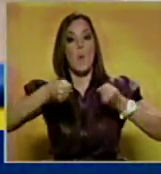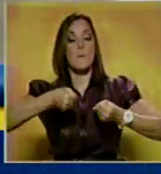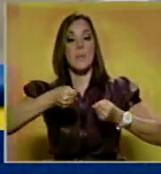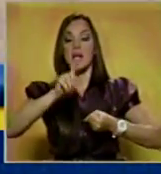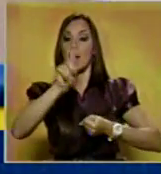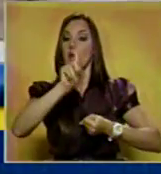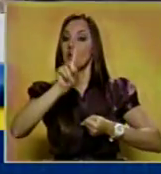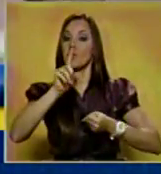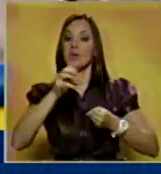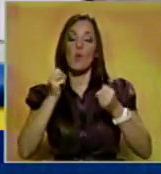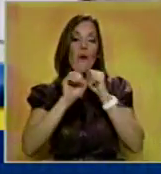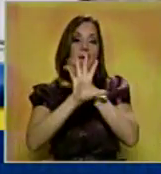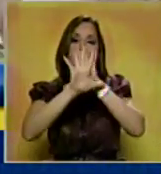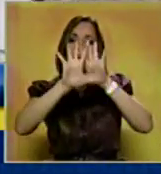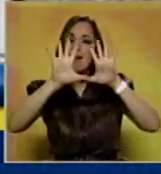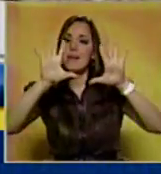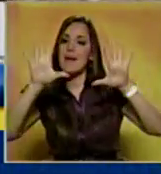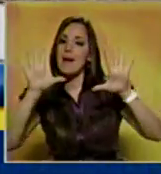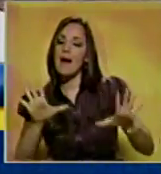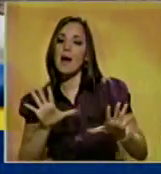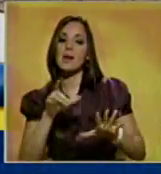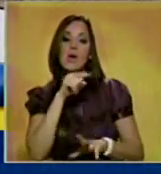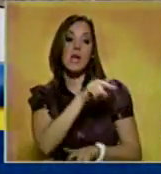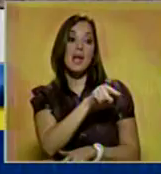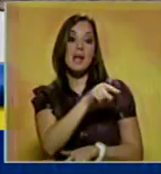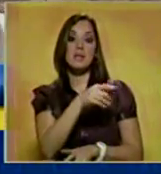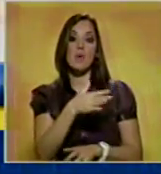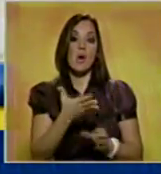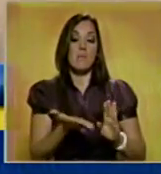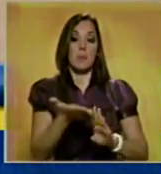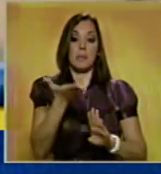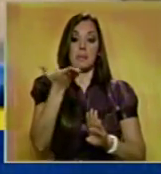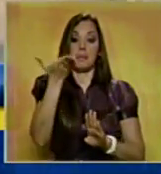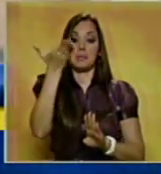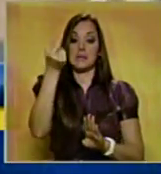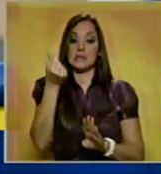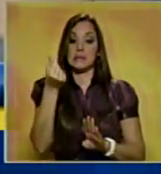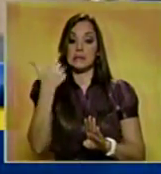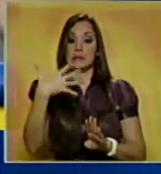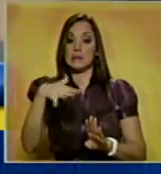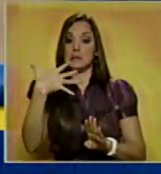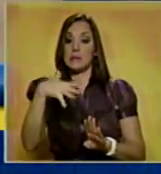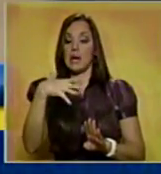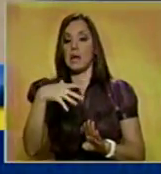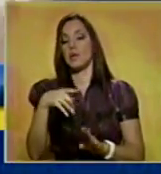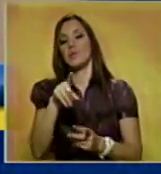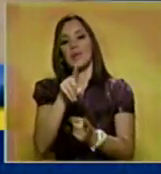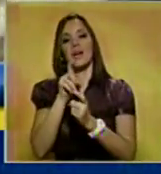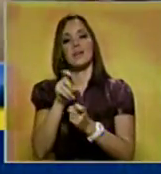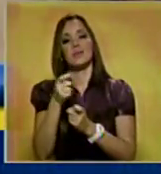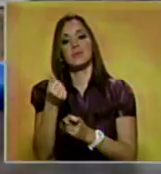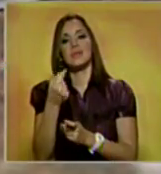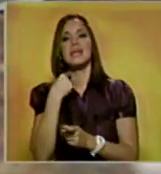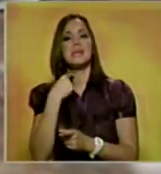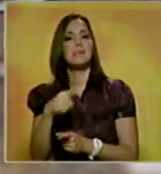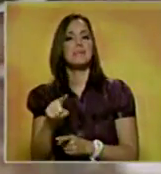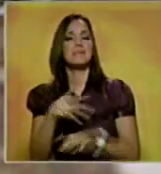transparente que genera una gran especulación y a su vez reporta ganancias a pocos y pérdidas a la